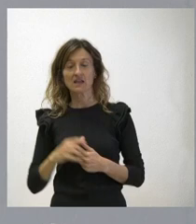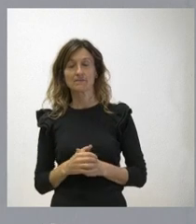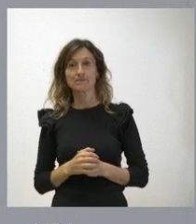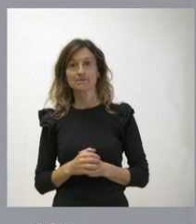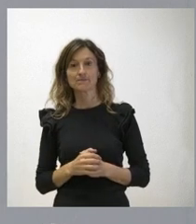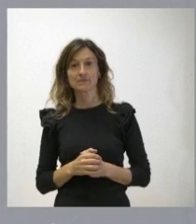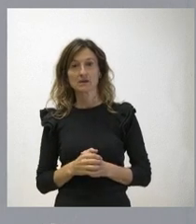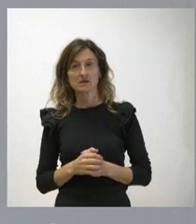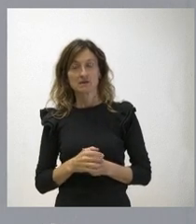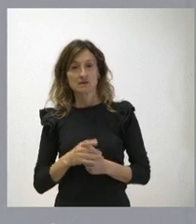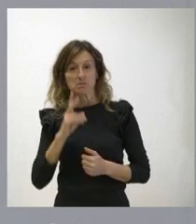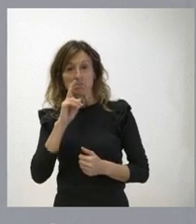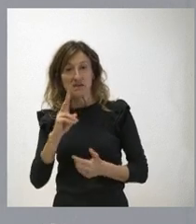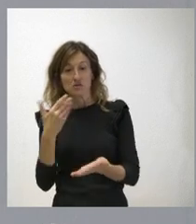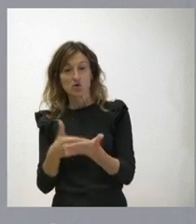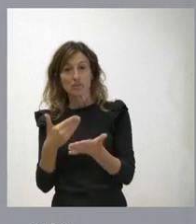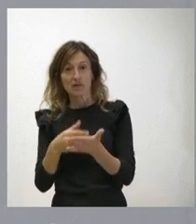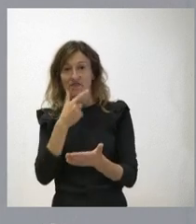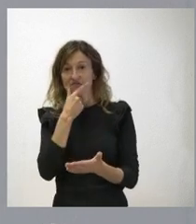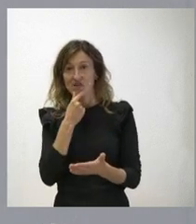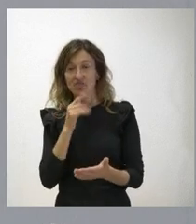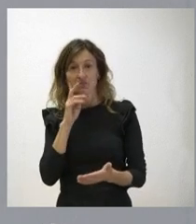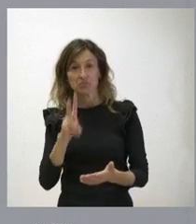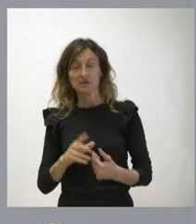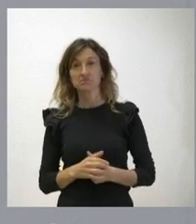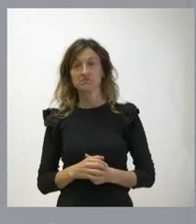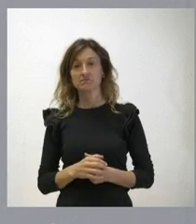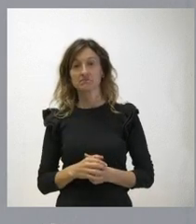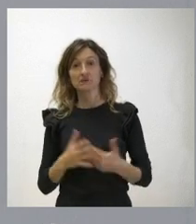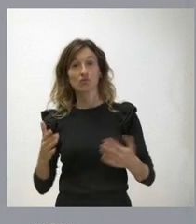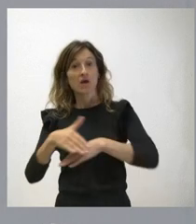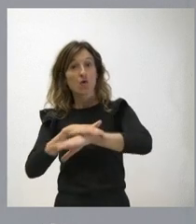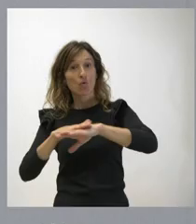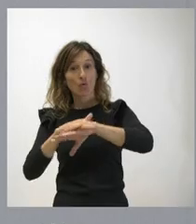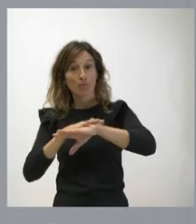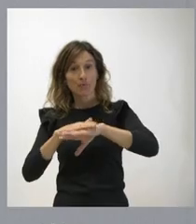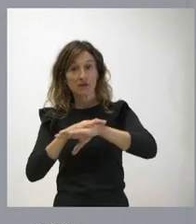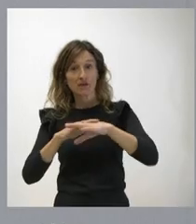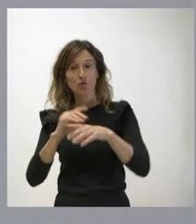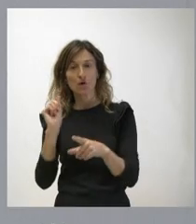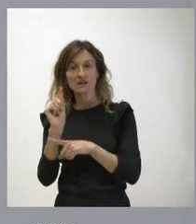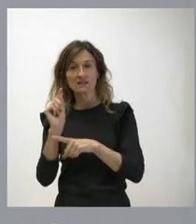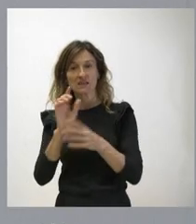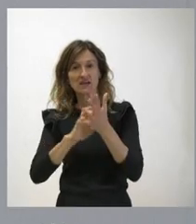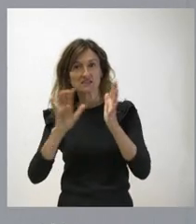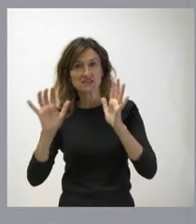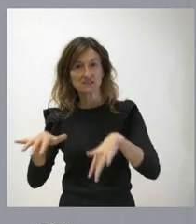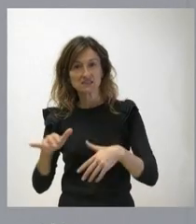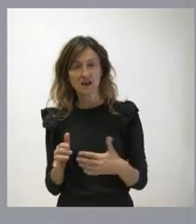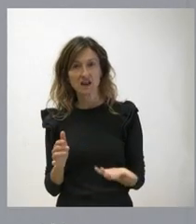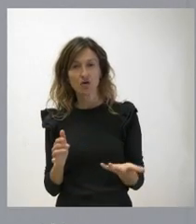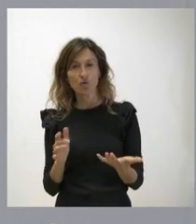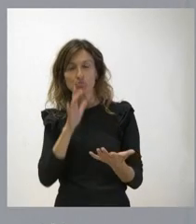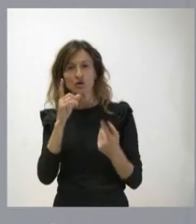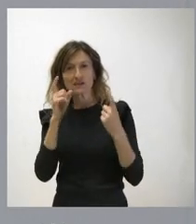está tn difícil de verlo y comprobarlo y no es necesario por tanto que el gobierno critique a Castilla y León para intentar